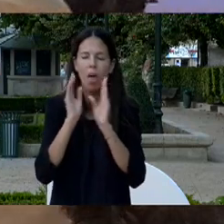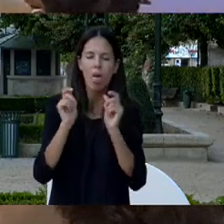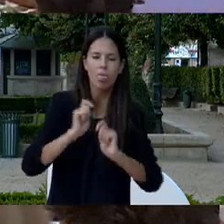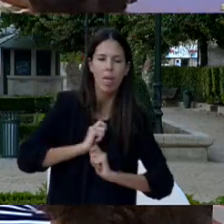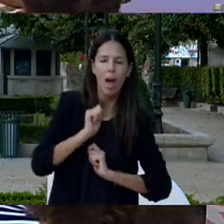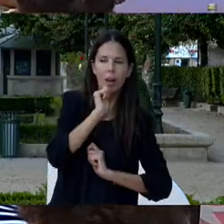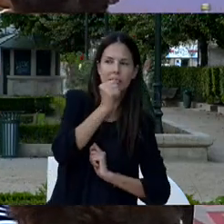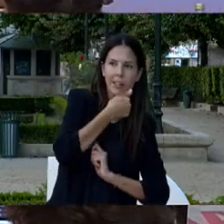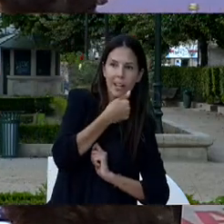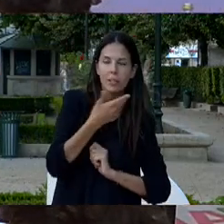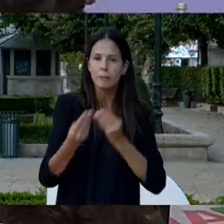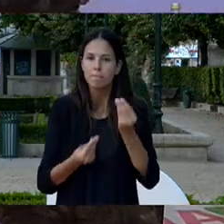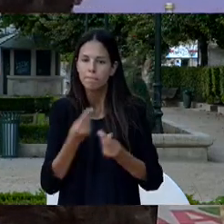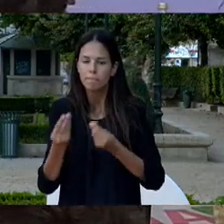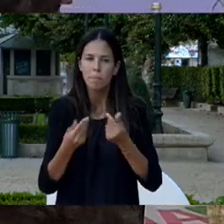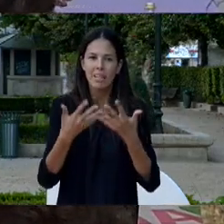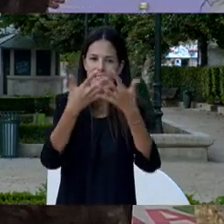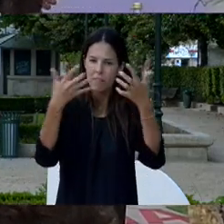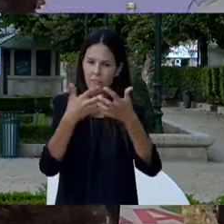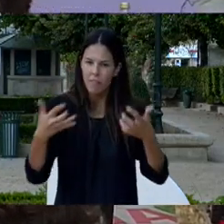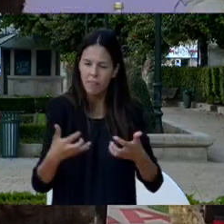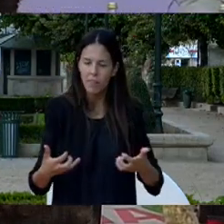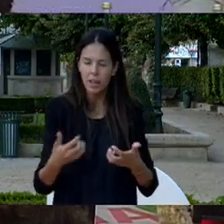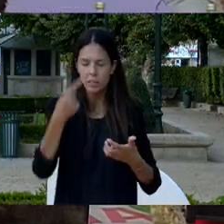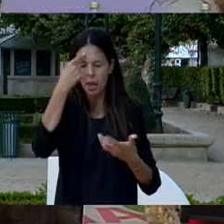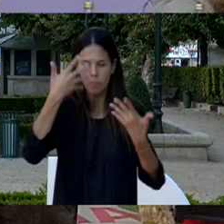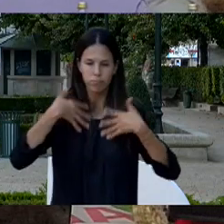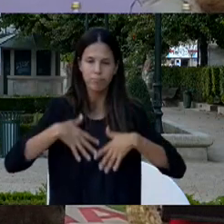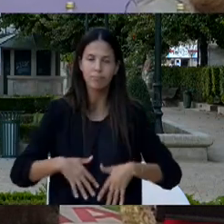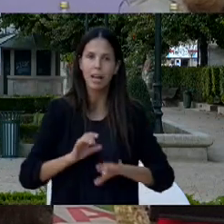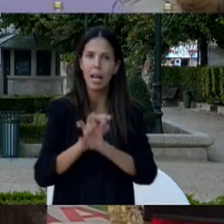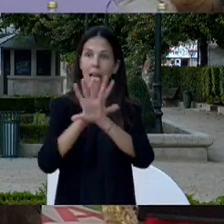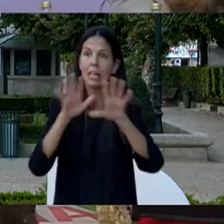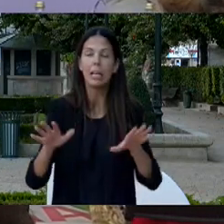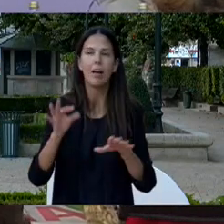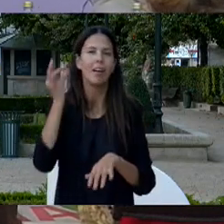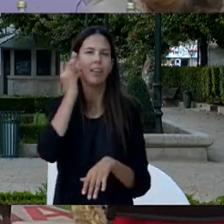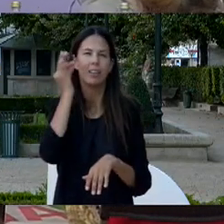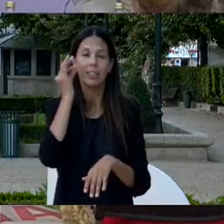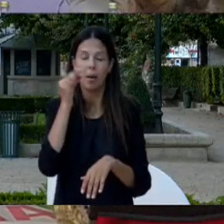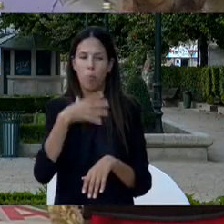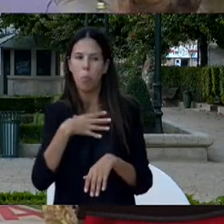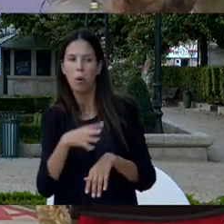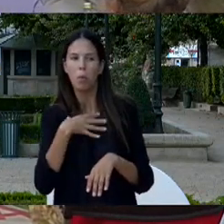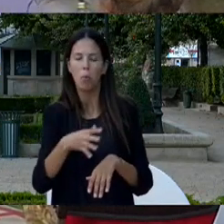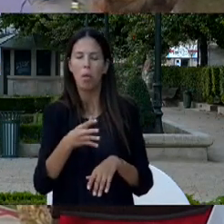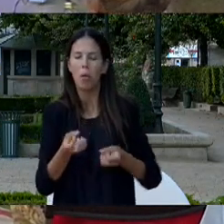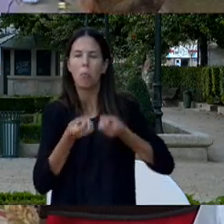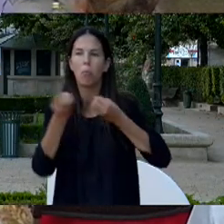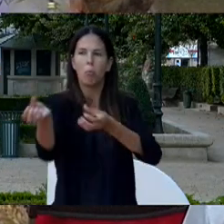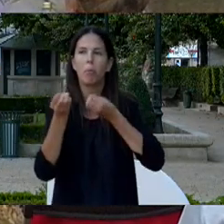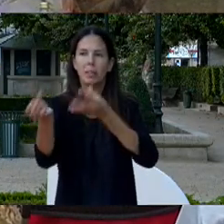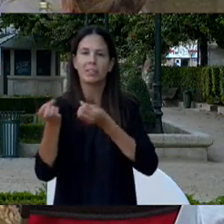en suspenso, frases que nos llegaban apenas en un susurro. Él largaba en canto podía algunos